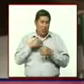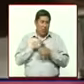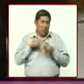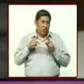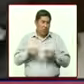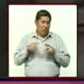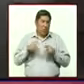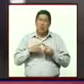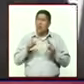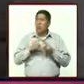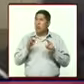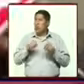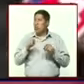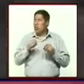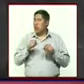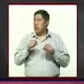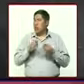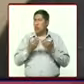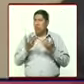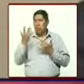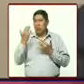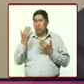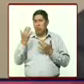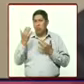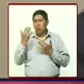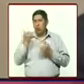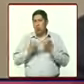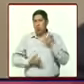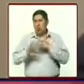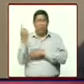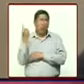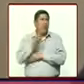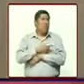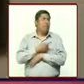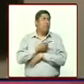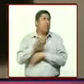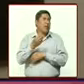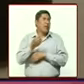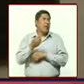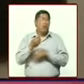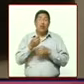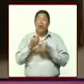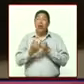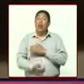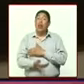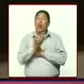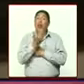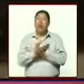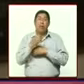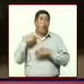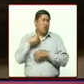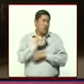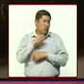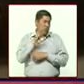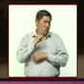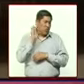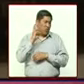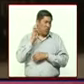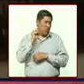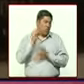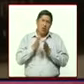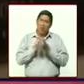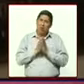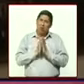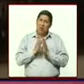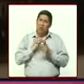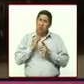momento. Sin embargo, ha sido, como se esperaba también, como último día, la afluencia en la mañana, ¿no? Hemos tenido 260